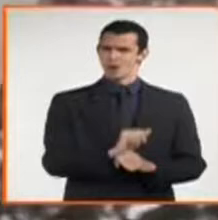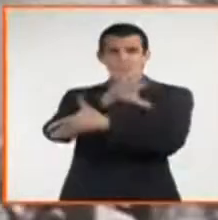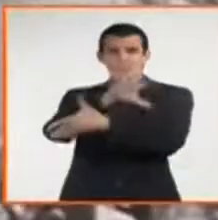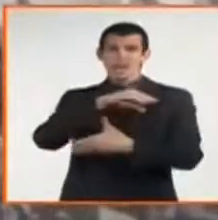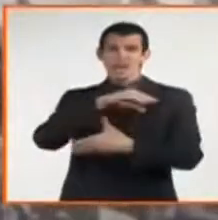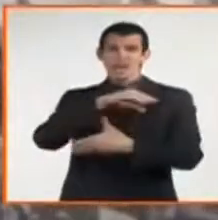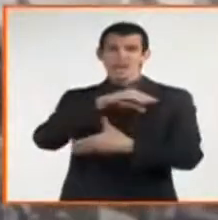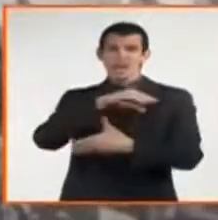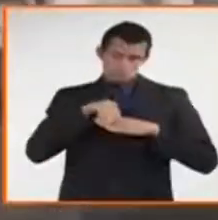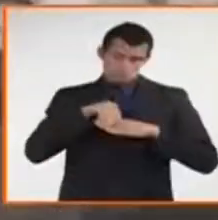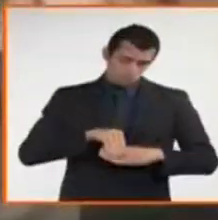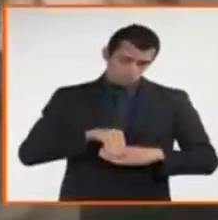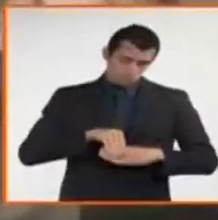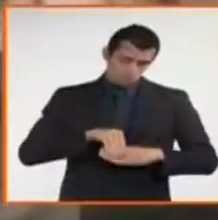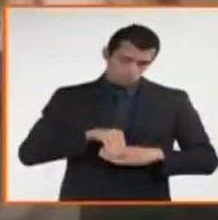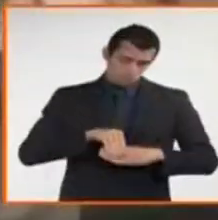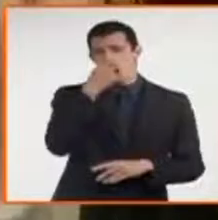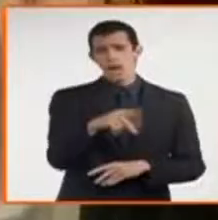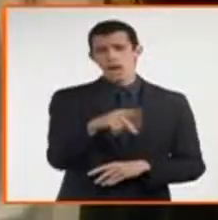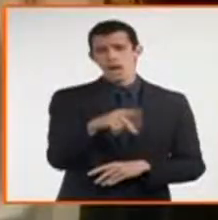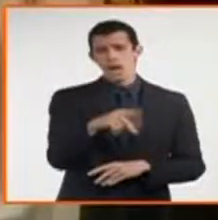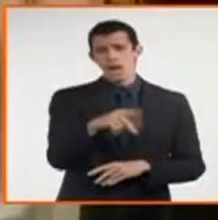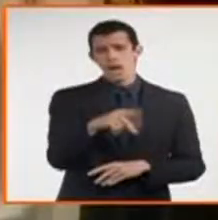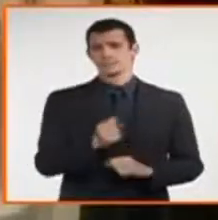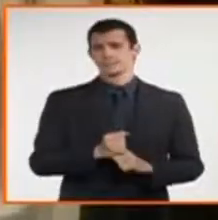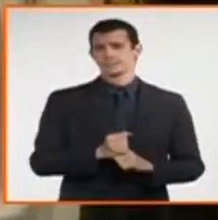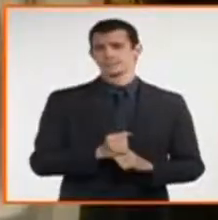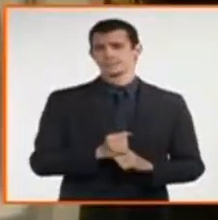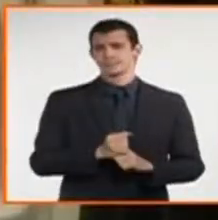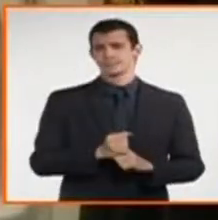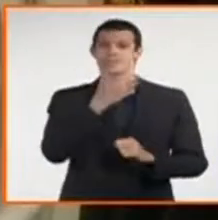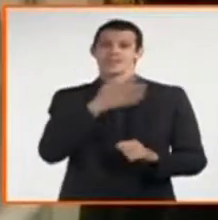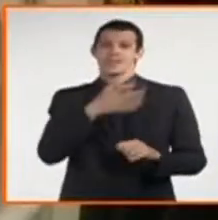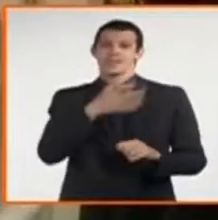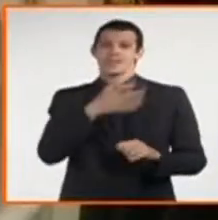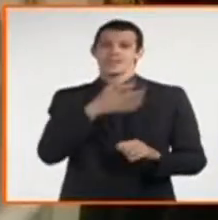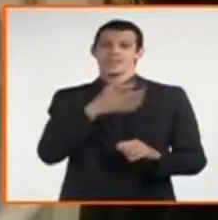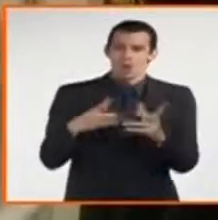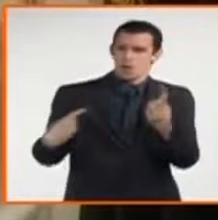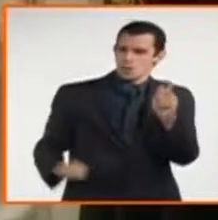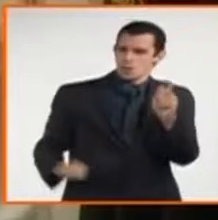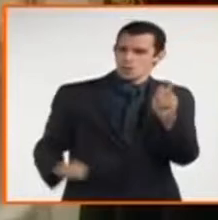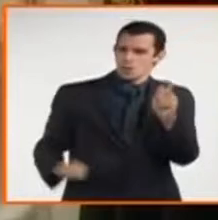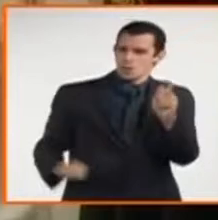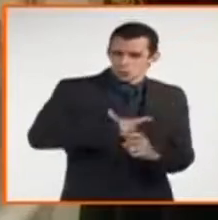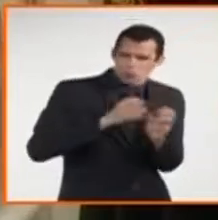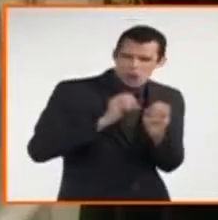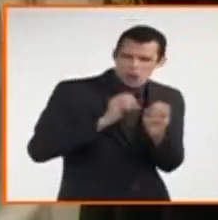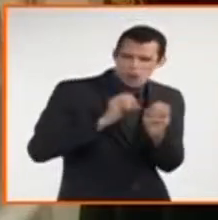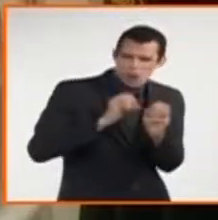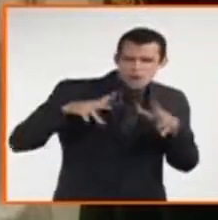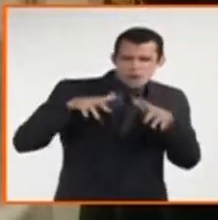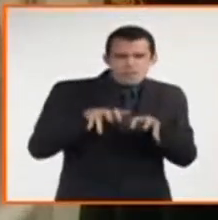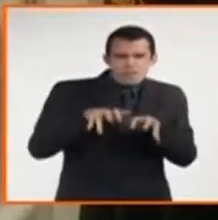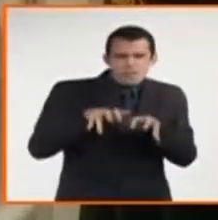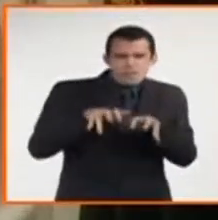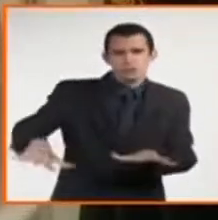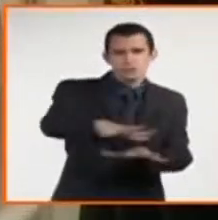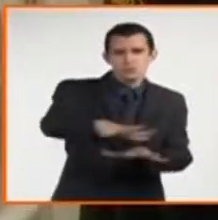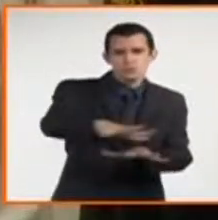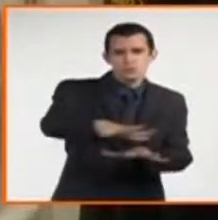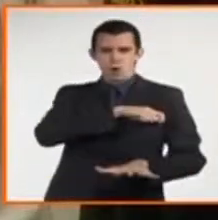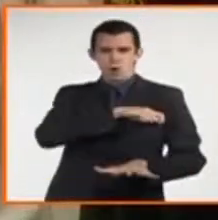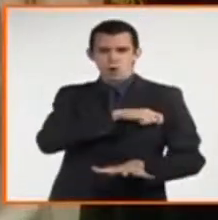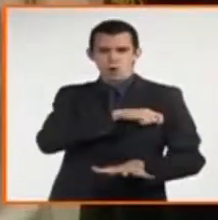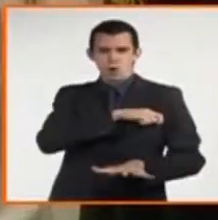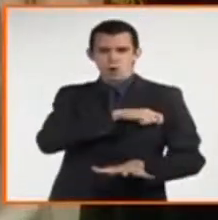luchar contra eso. Y yo creo que su primer aporte en esa lucha anticolonial fue precisamente devolverle